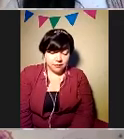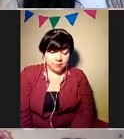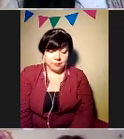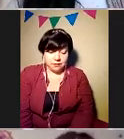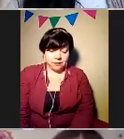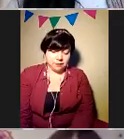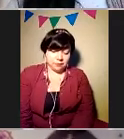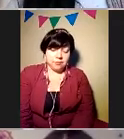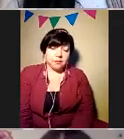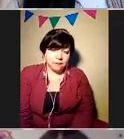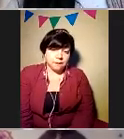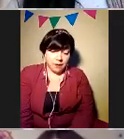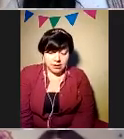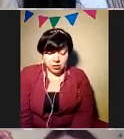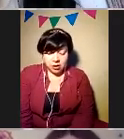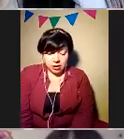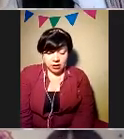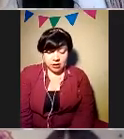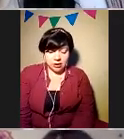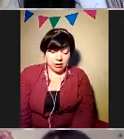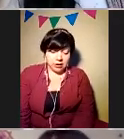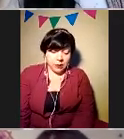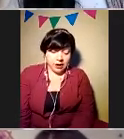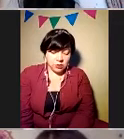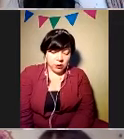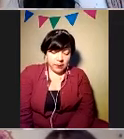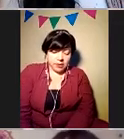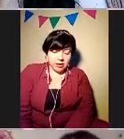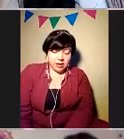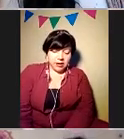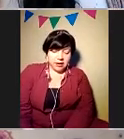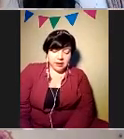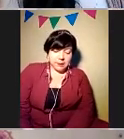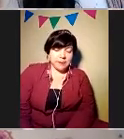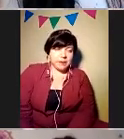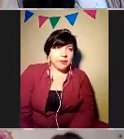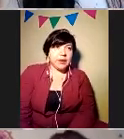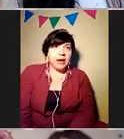Como que sigue siendo un mensaje, pese a que estudiaban la carrera. Igual eso responde